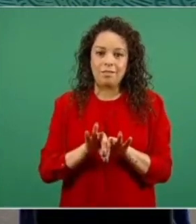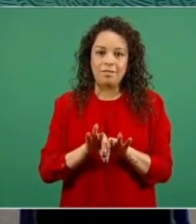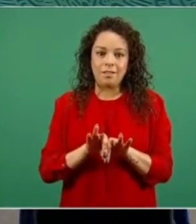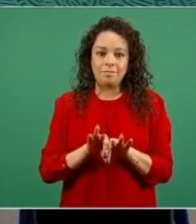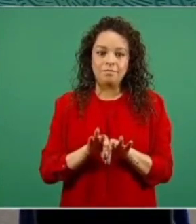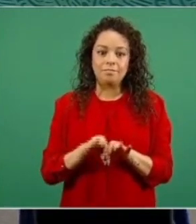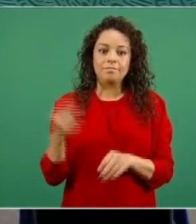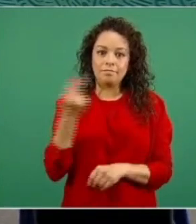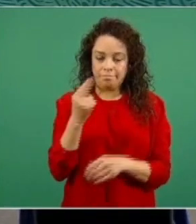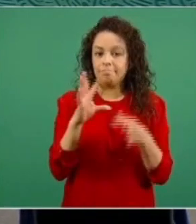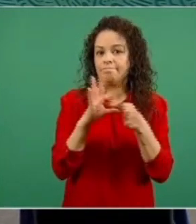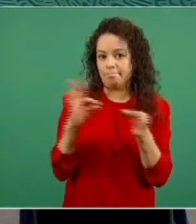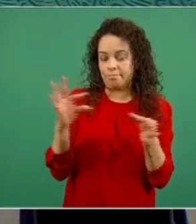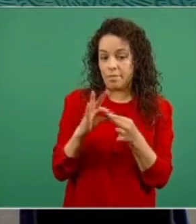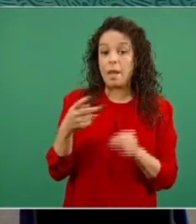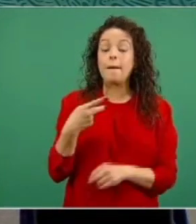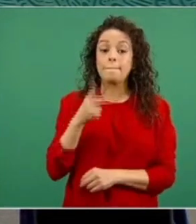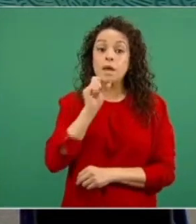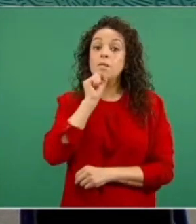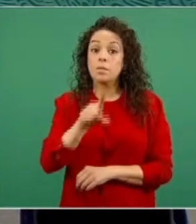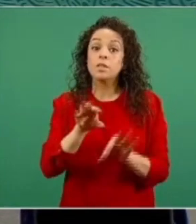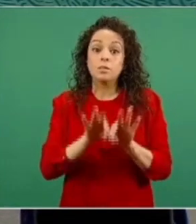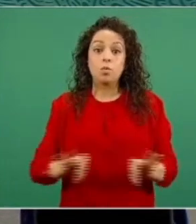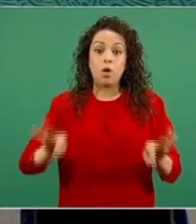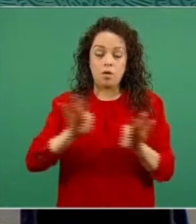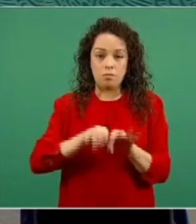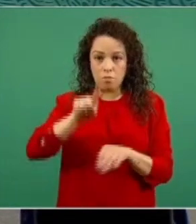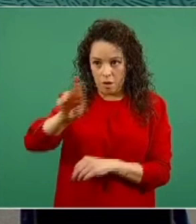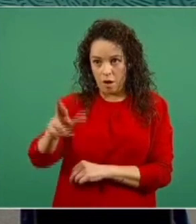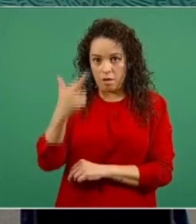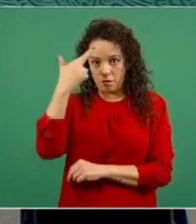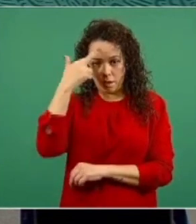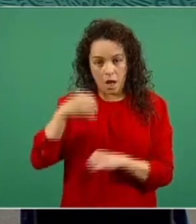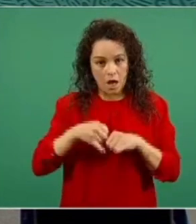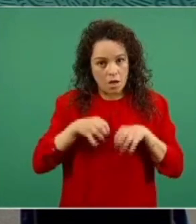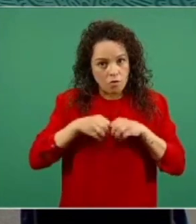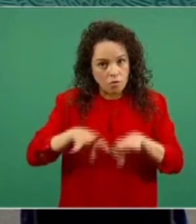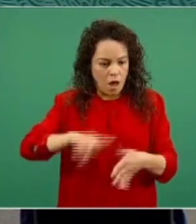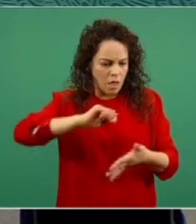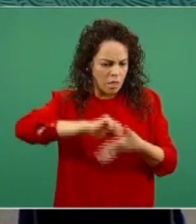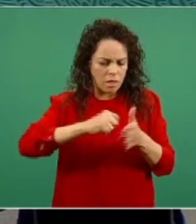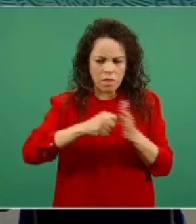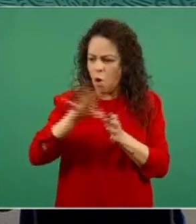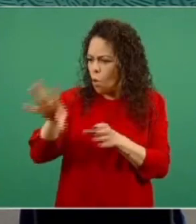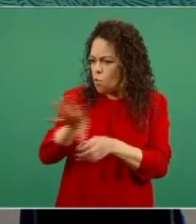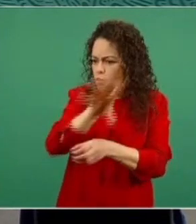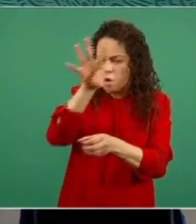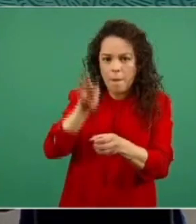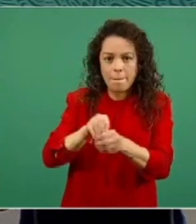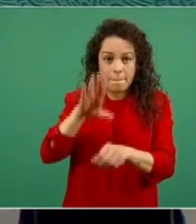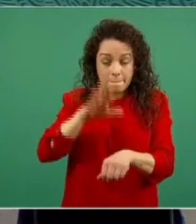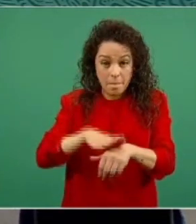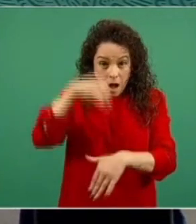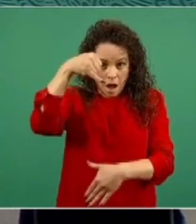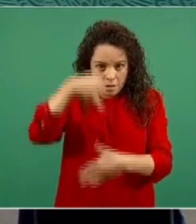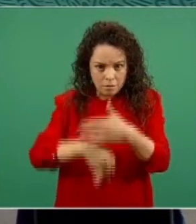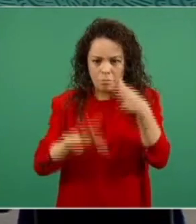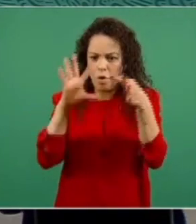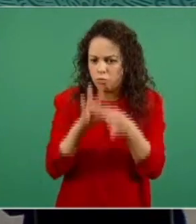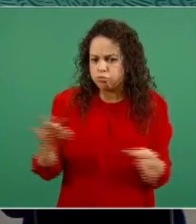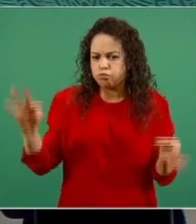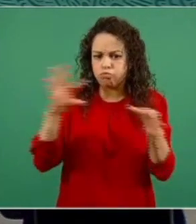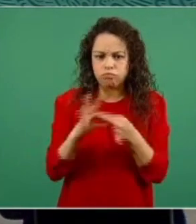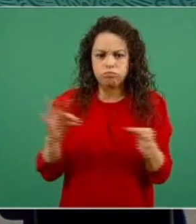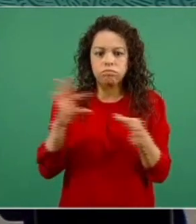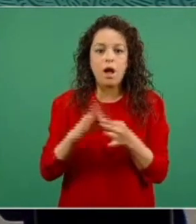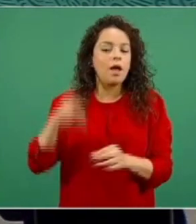Sin embargo, es importante recordar que los informes técnicos completos con más detalle, con más datos, se